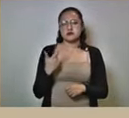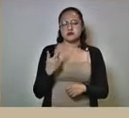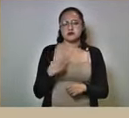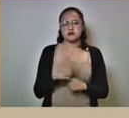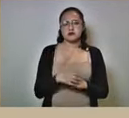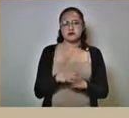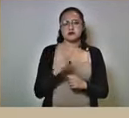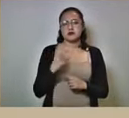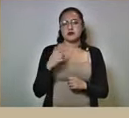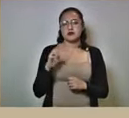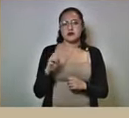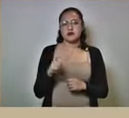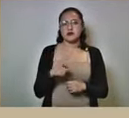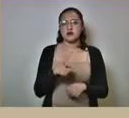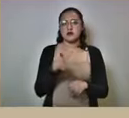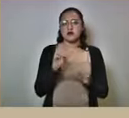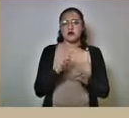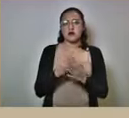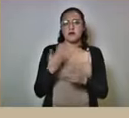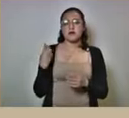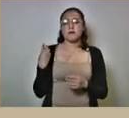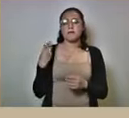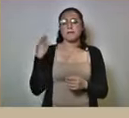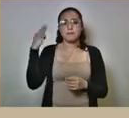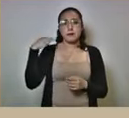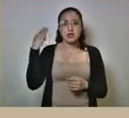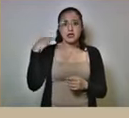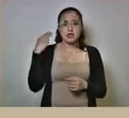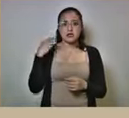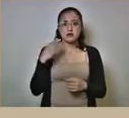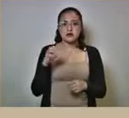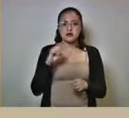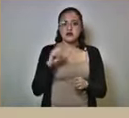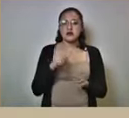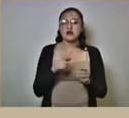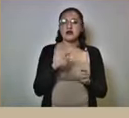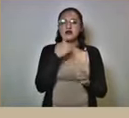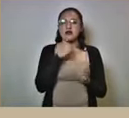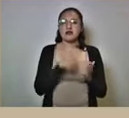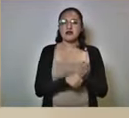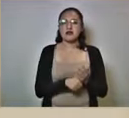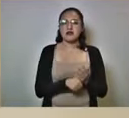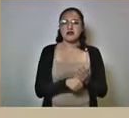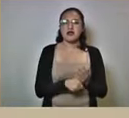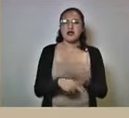de antecedentes no penales desde marzo. ¿La medida es correcta o hay que rectificar?